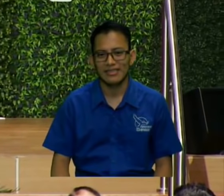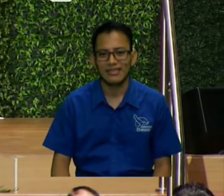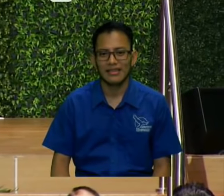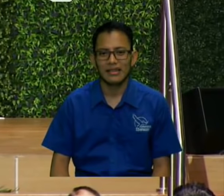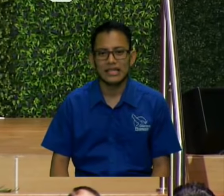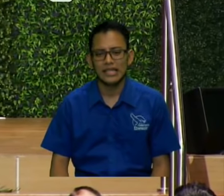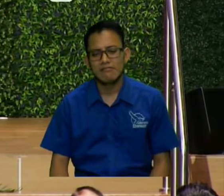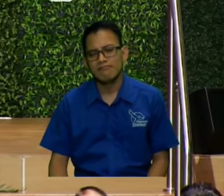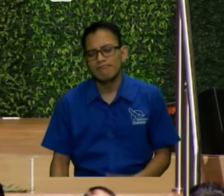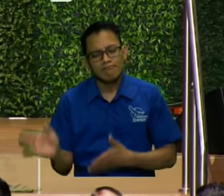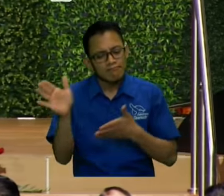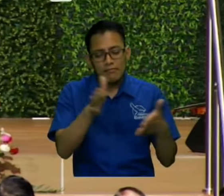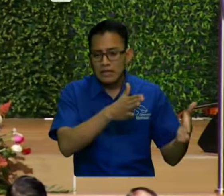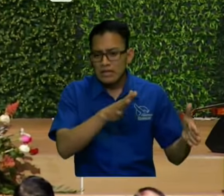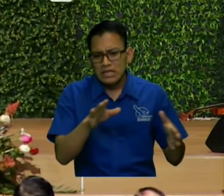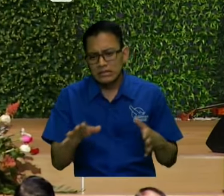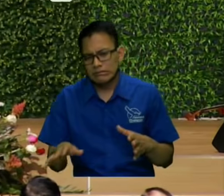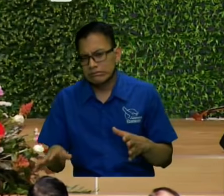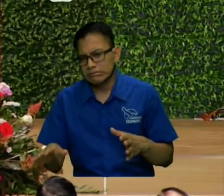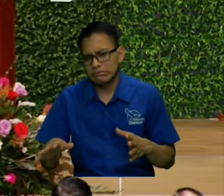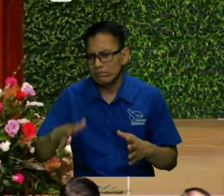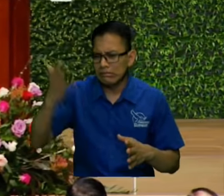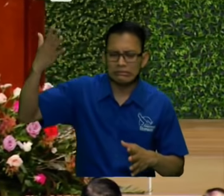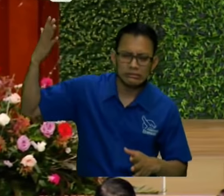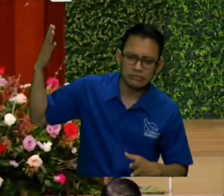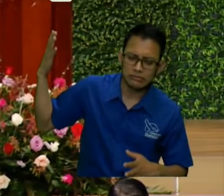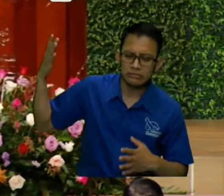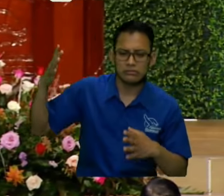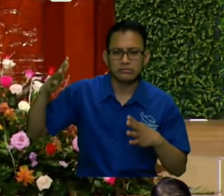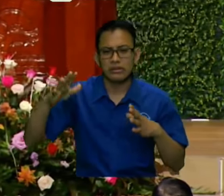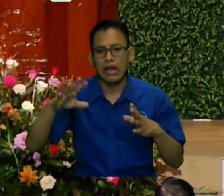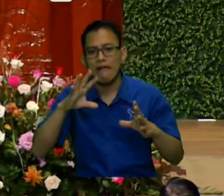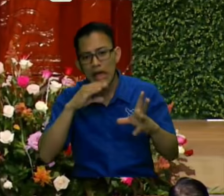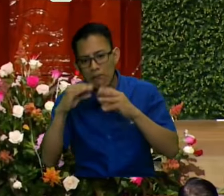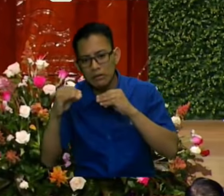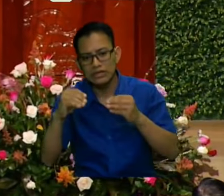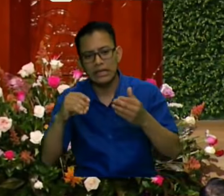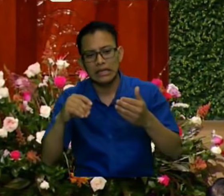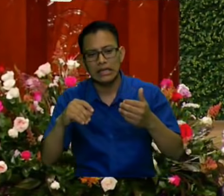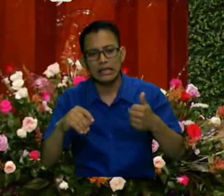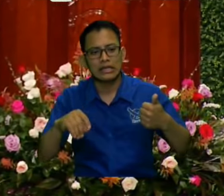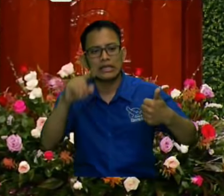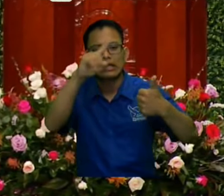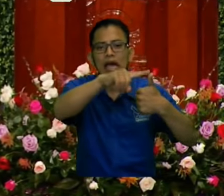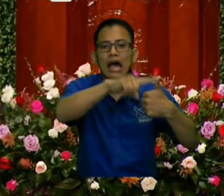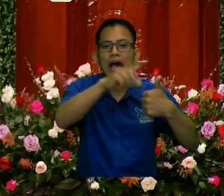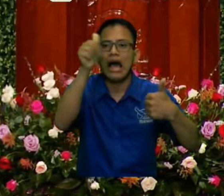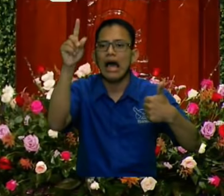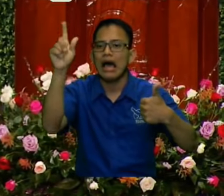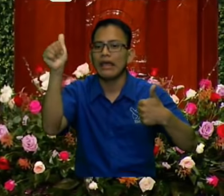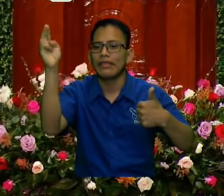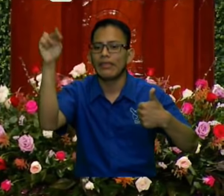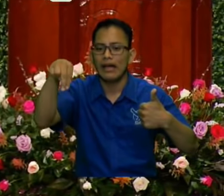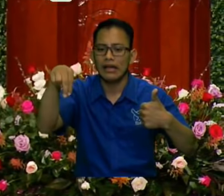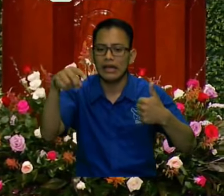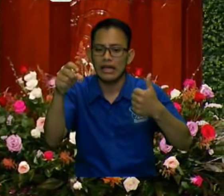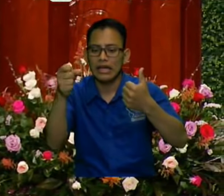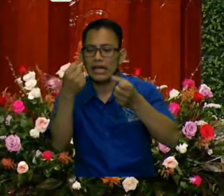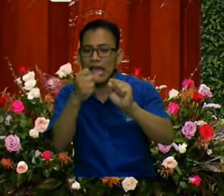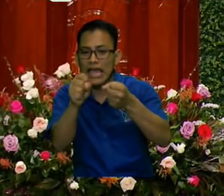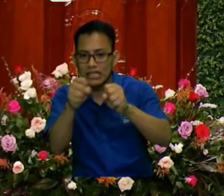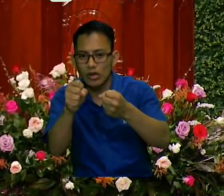En algún momento conversamos con ustedes acerca de un Adán que es hecho. En el